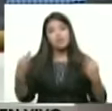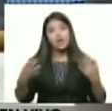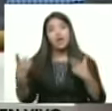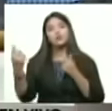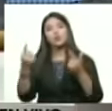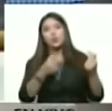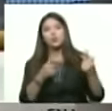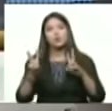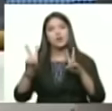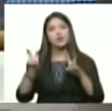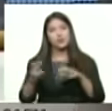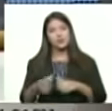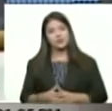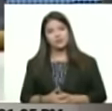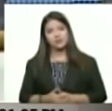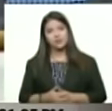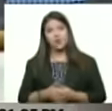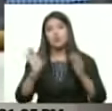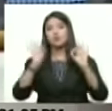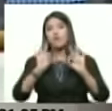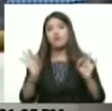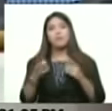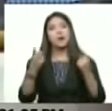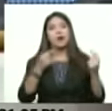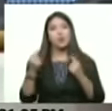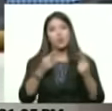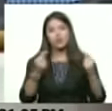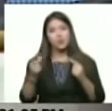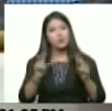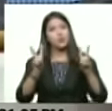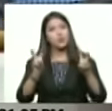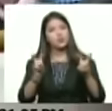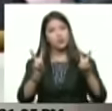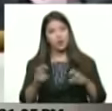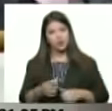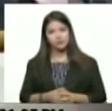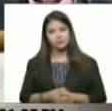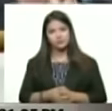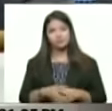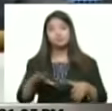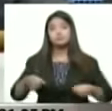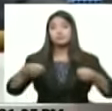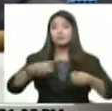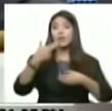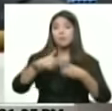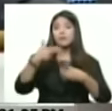economía nueva, de un modelo económico absolutamente nuevo. El mercado petrolero,